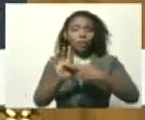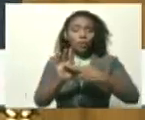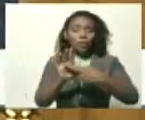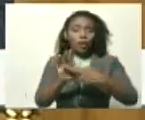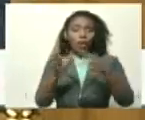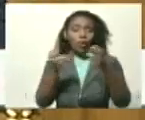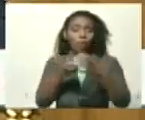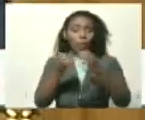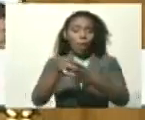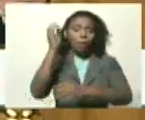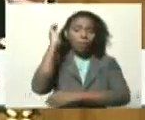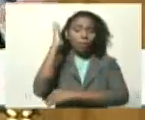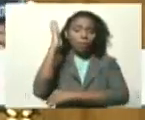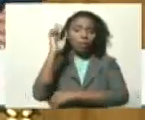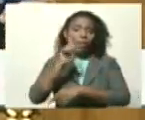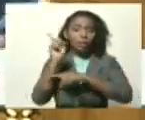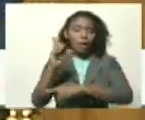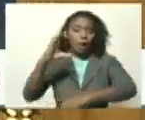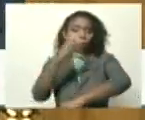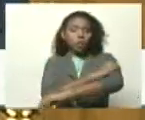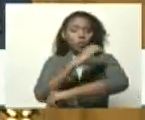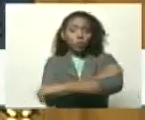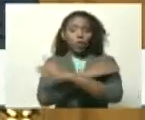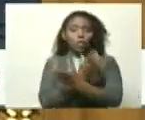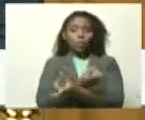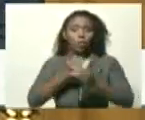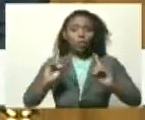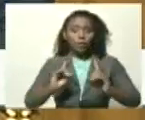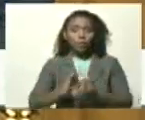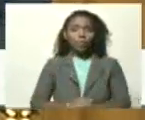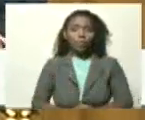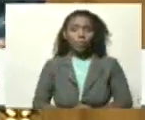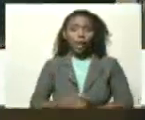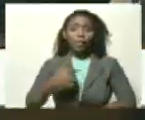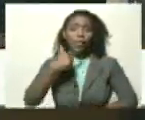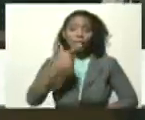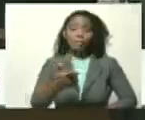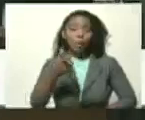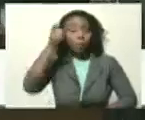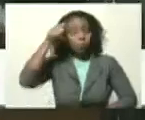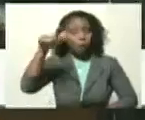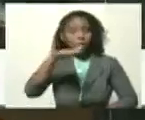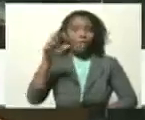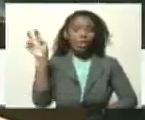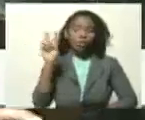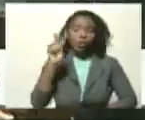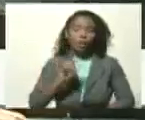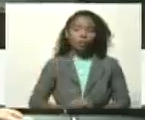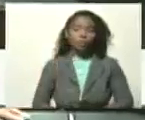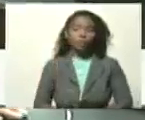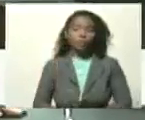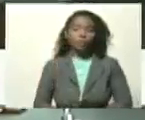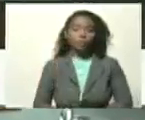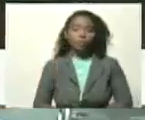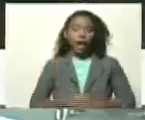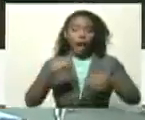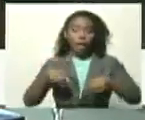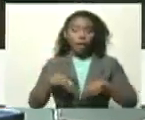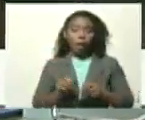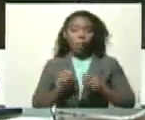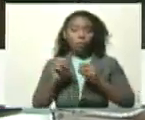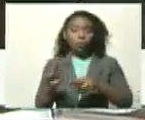fracción parlamentaria desde esa oposición democrática, le decimos al pueblo de Venezuela que en esta